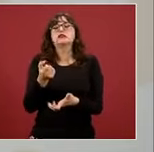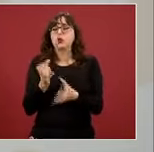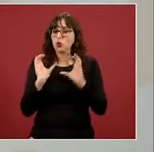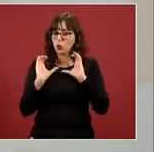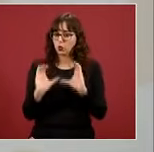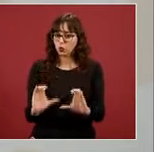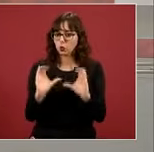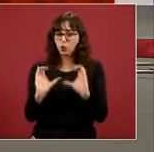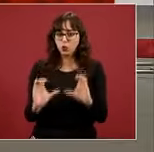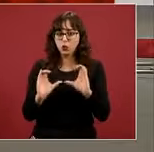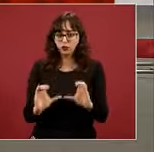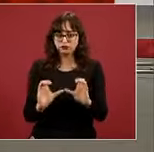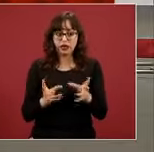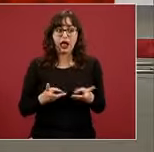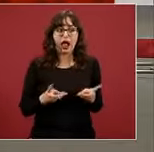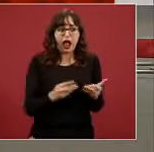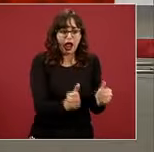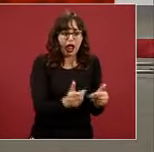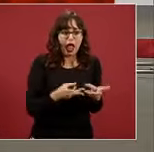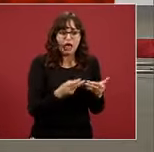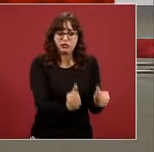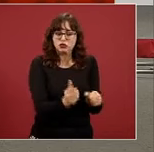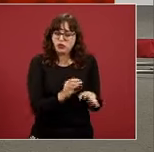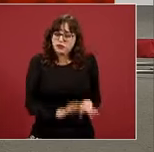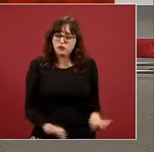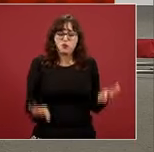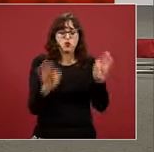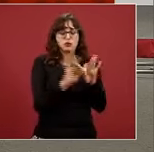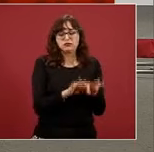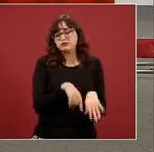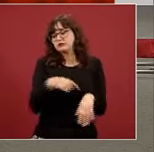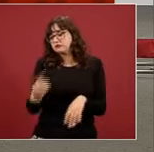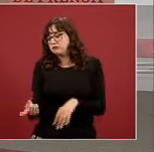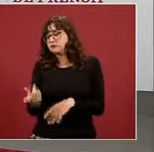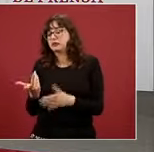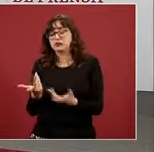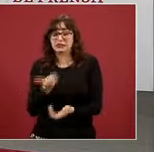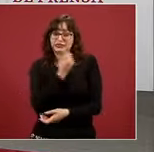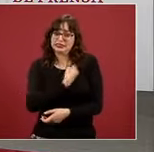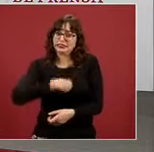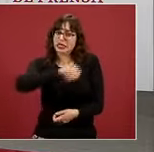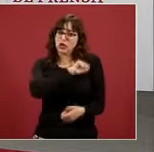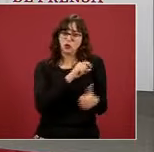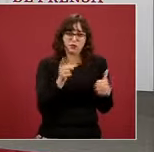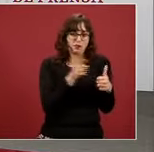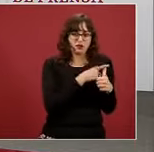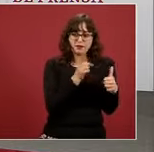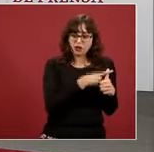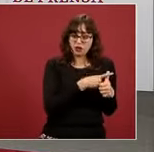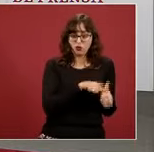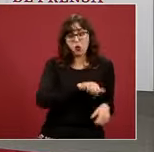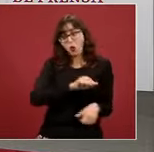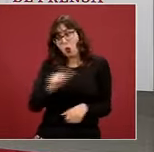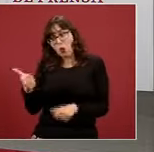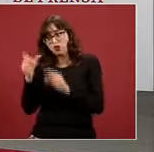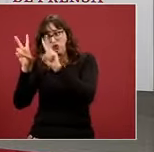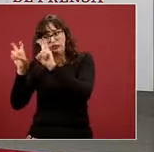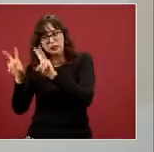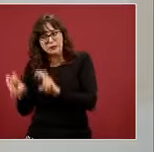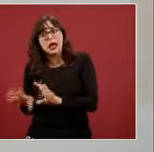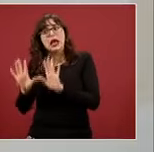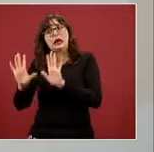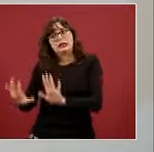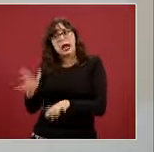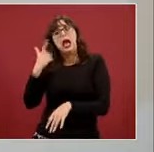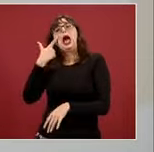lo sustantivo y dejar de invertir en lo superficial, y lo sustantivo es la salud. Entonces estamos siempre abiertos a ver posibilidades